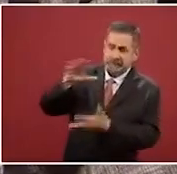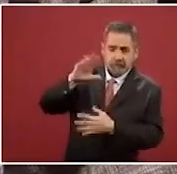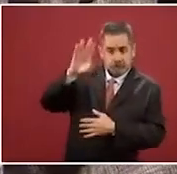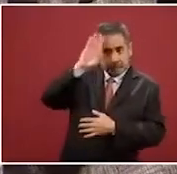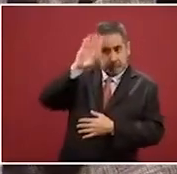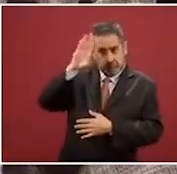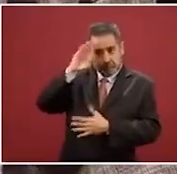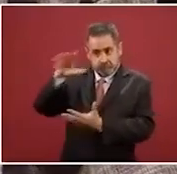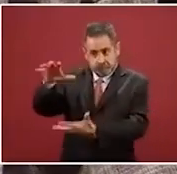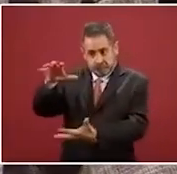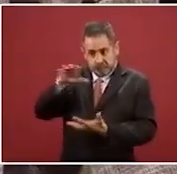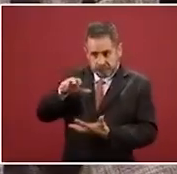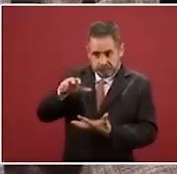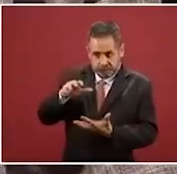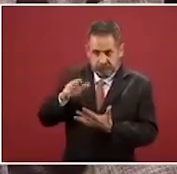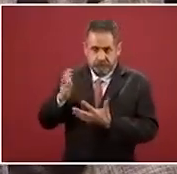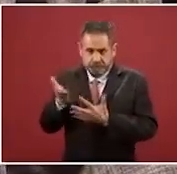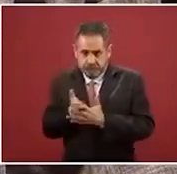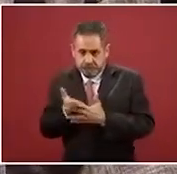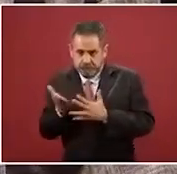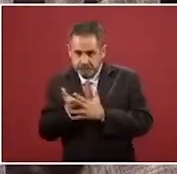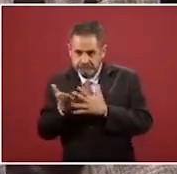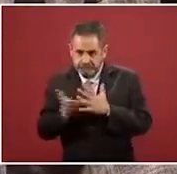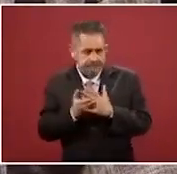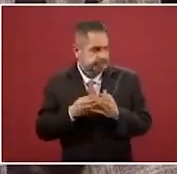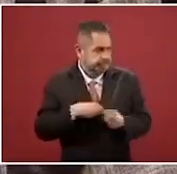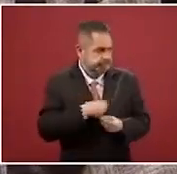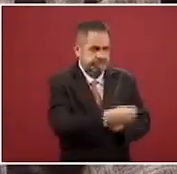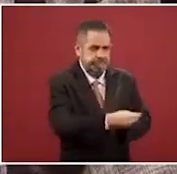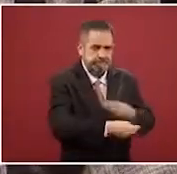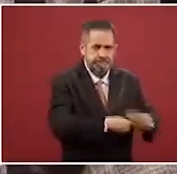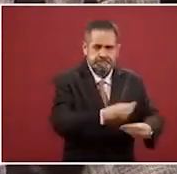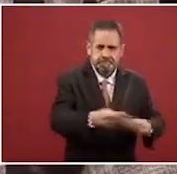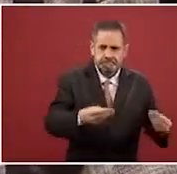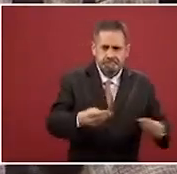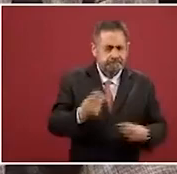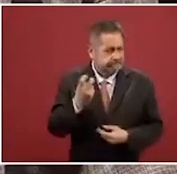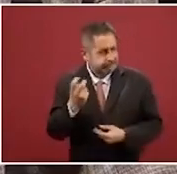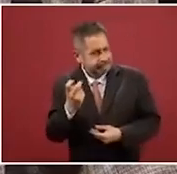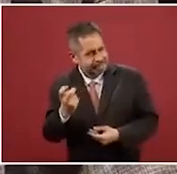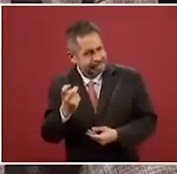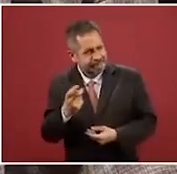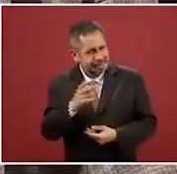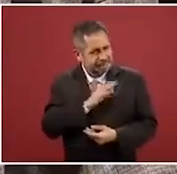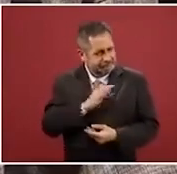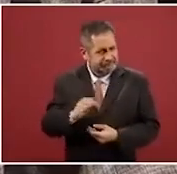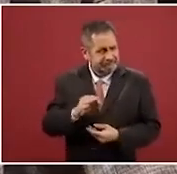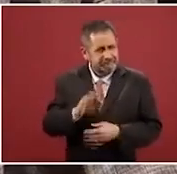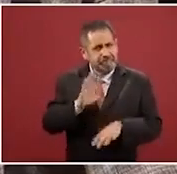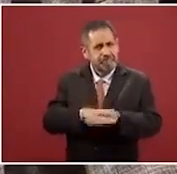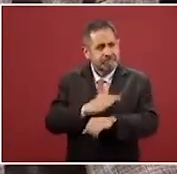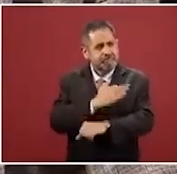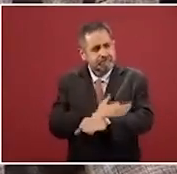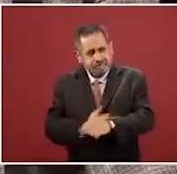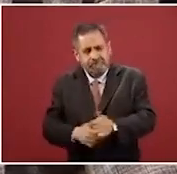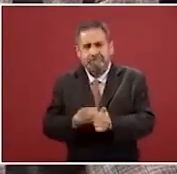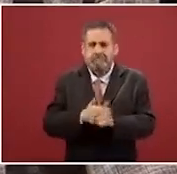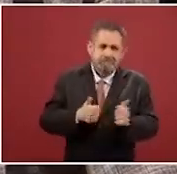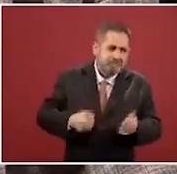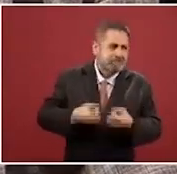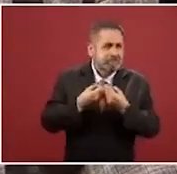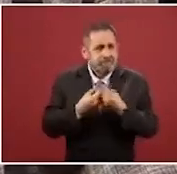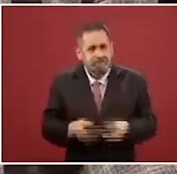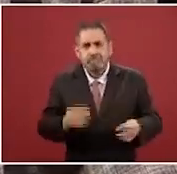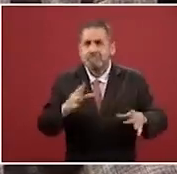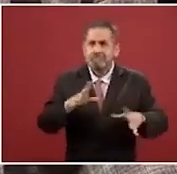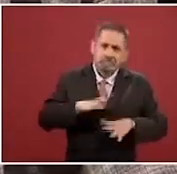volumen para diversas instancias, y eso pudiera quizás entorpecer el desarrollo de